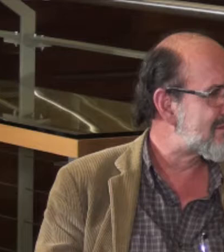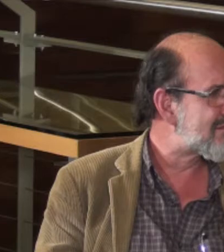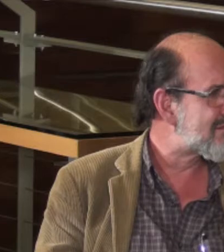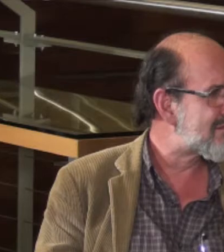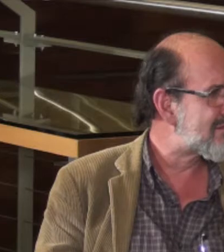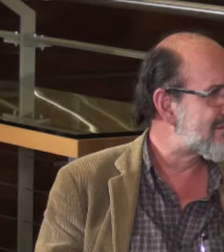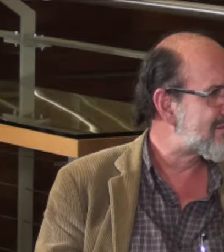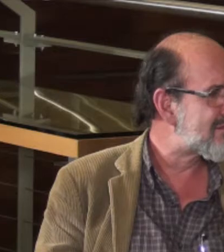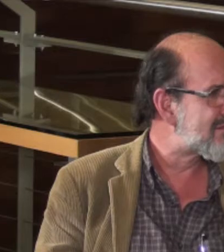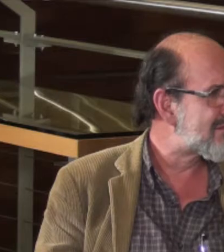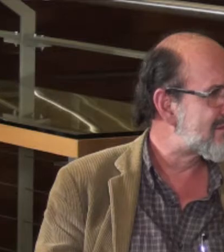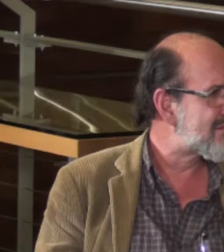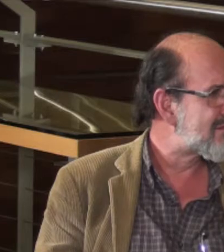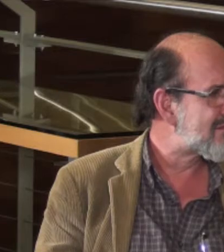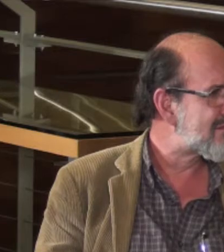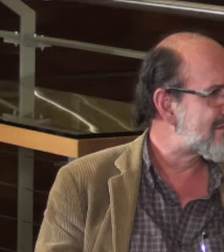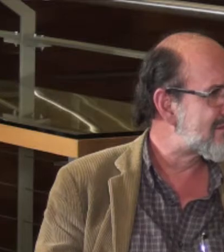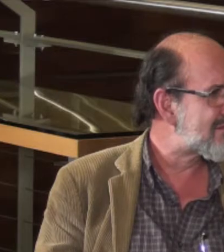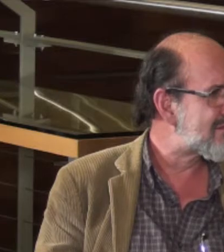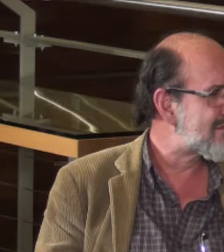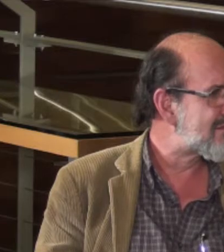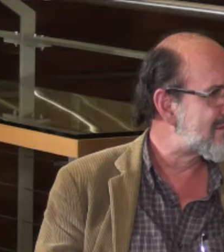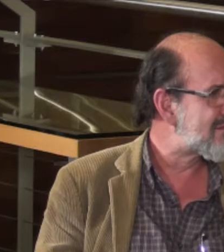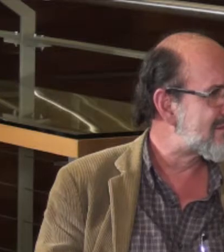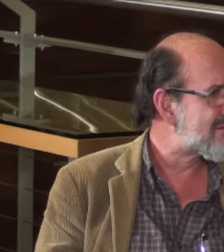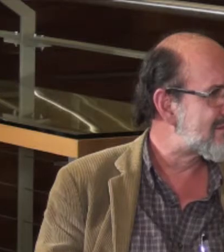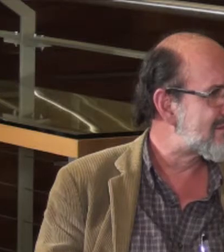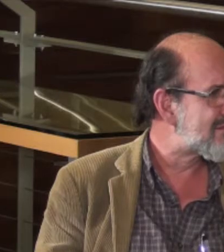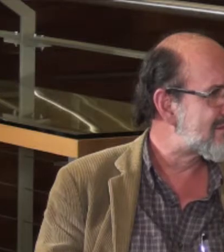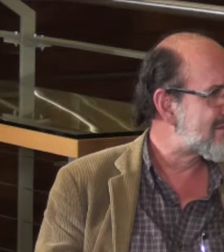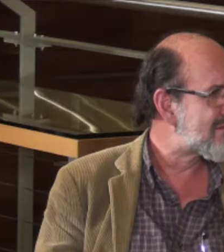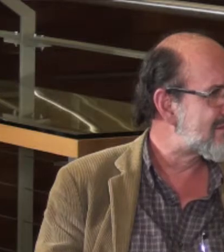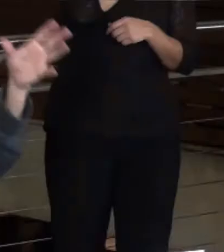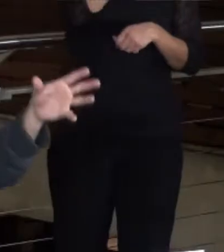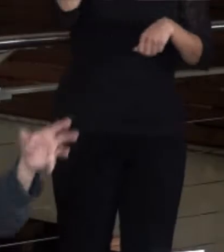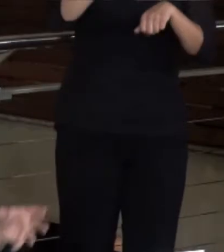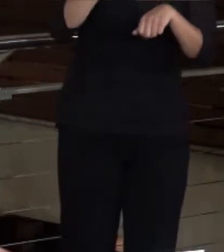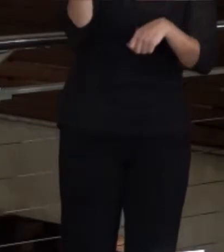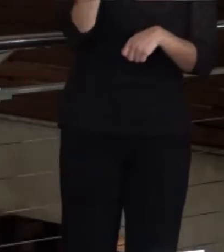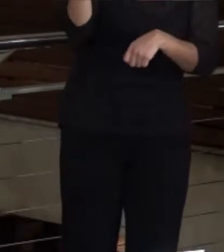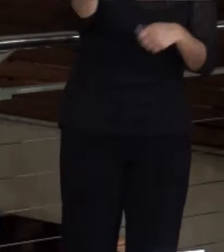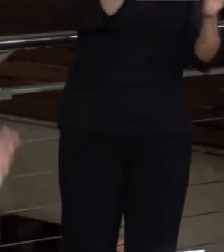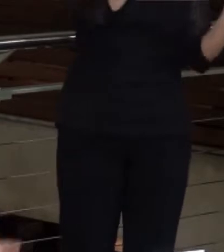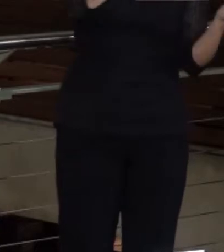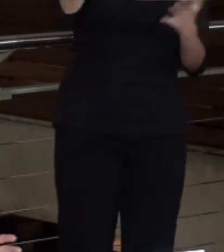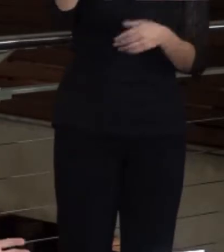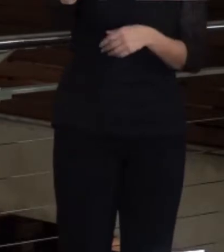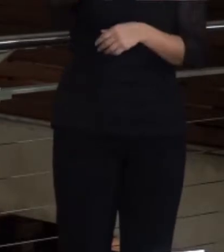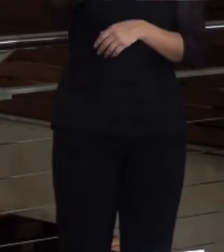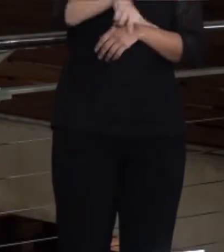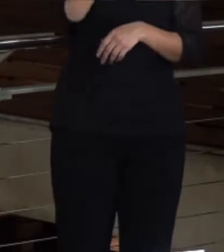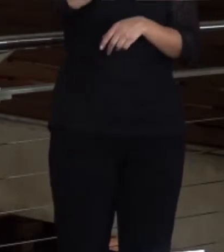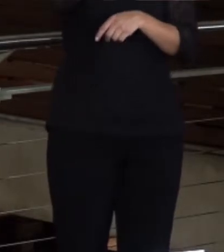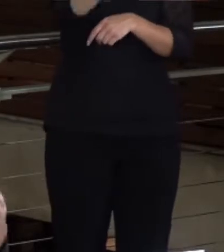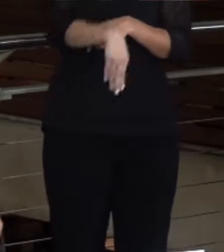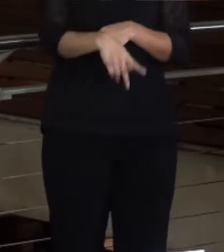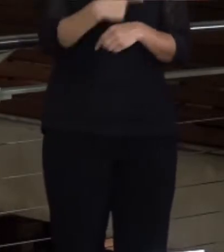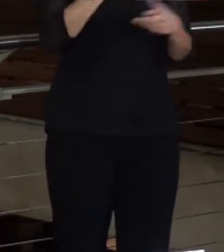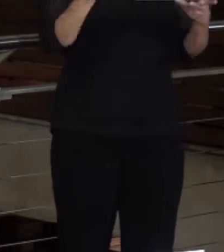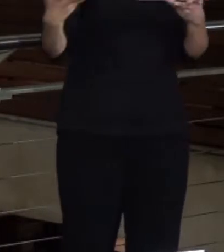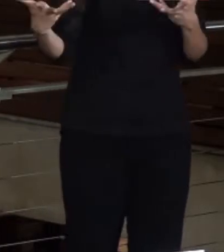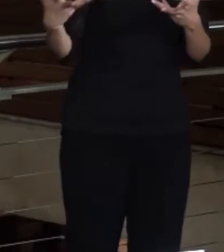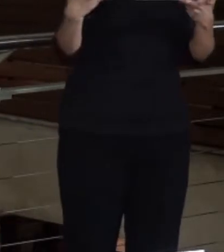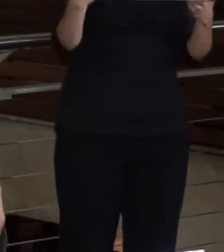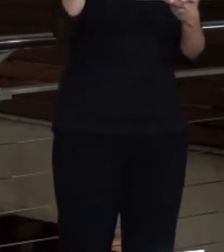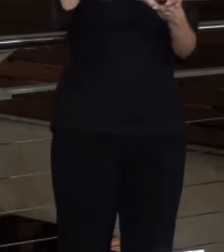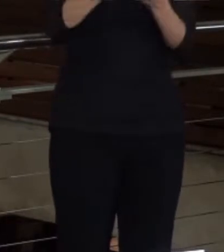iba a morir y nos fuimos del hospital firmando un papel y nos de todos los médicos se van les va a morir en el viaje o sea fue como una decisión muy difícil yo